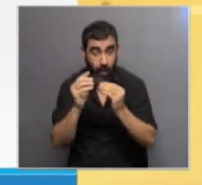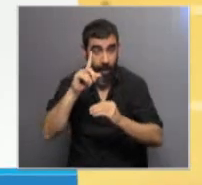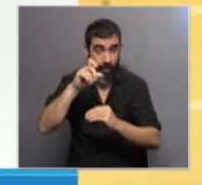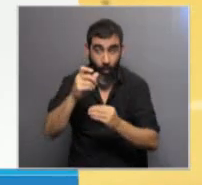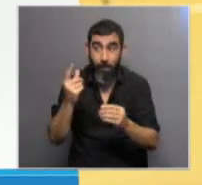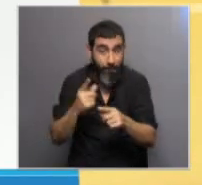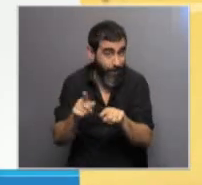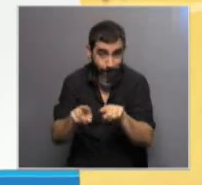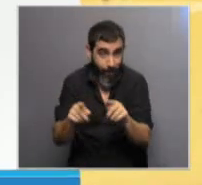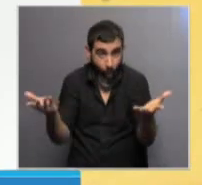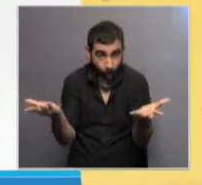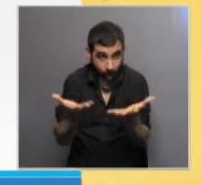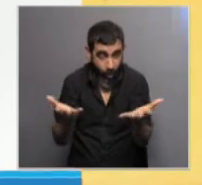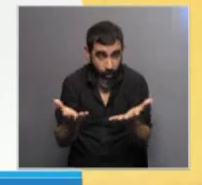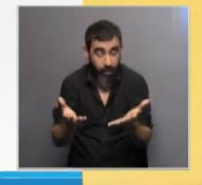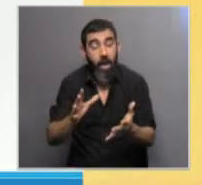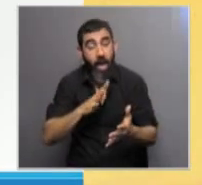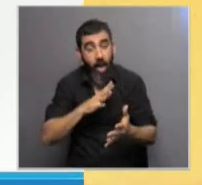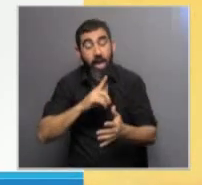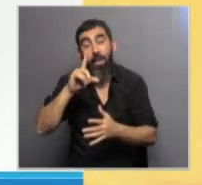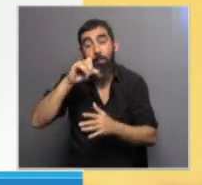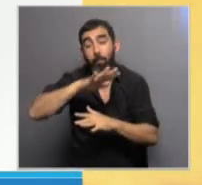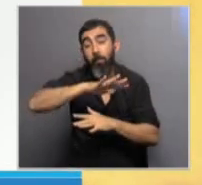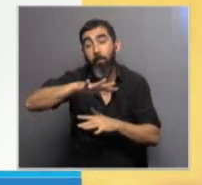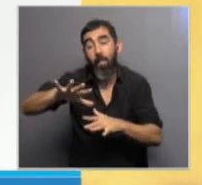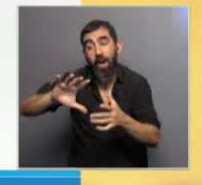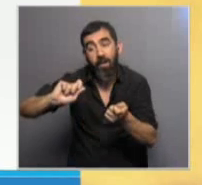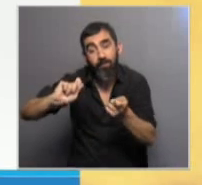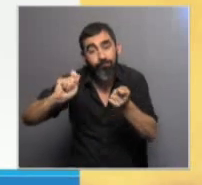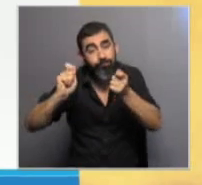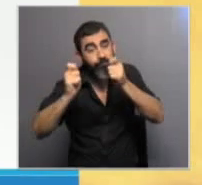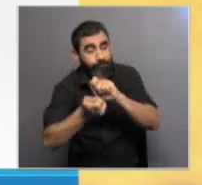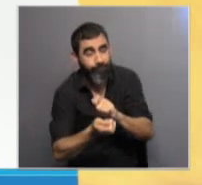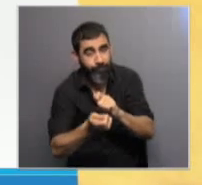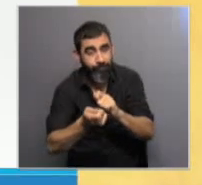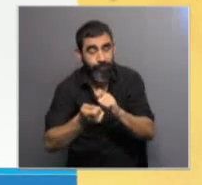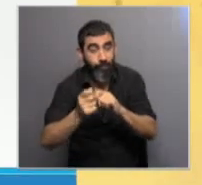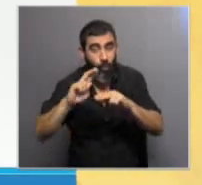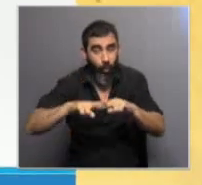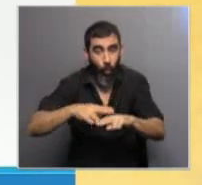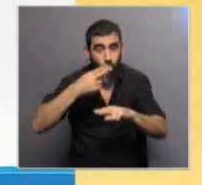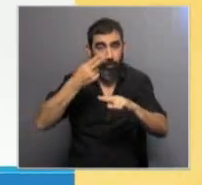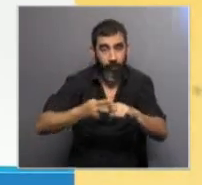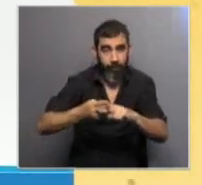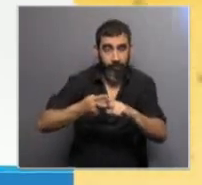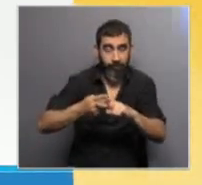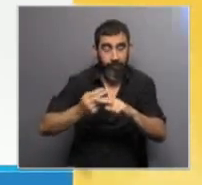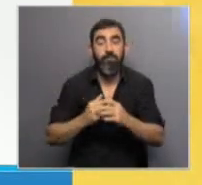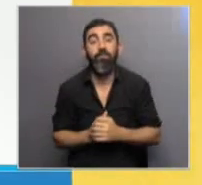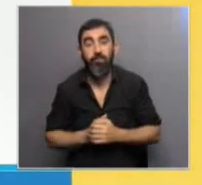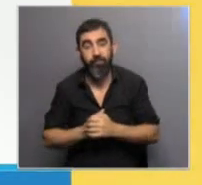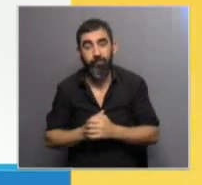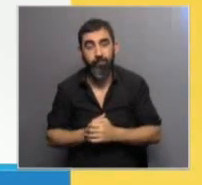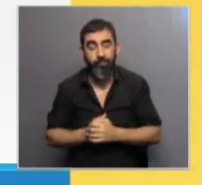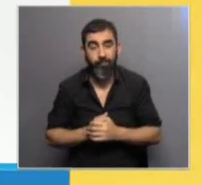ahora lo que va a ver es el mar tiene que reacomodarse y tiene que reconstruir las playas por dos escenarios donde puede